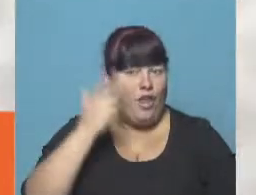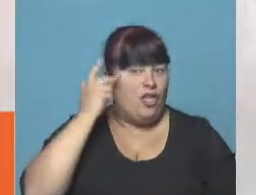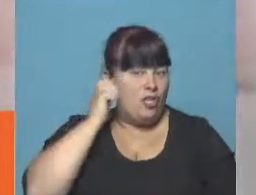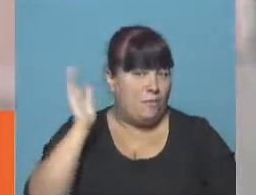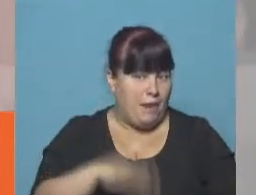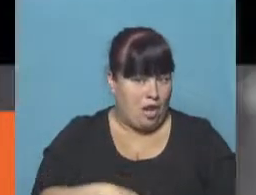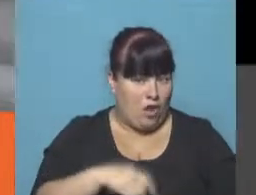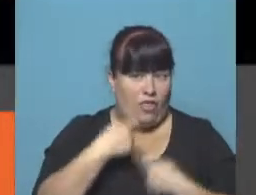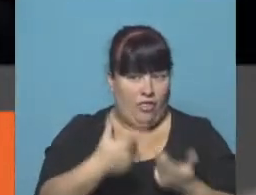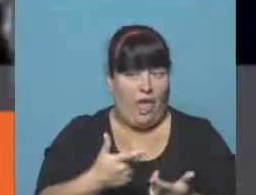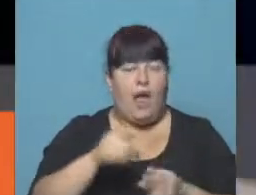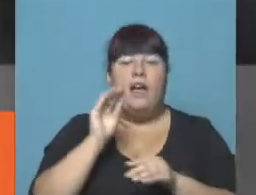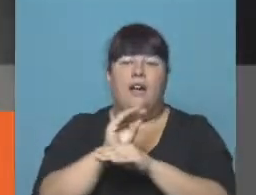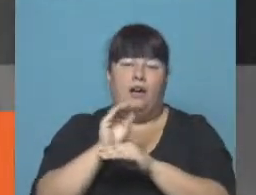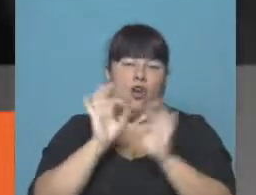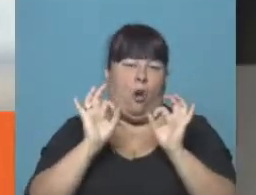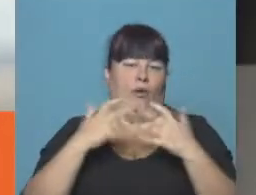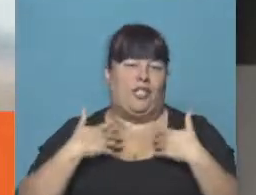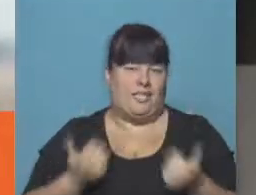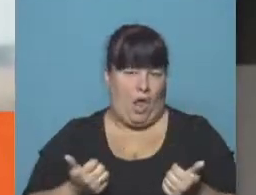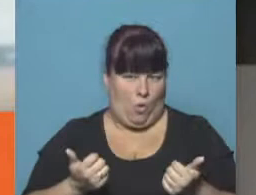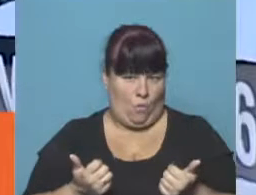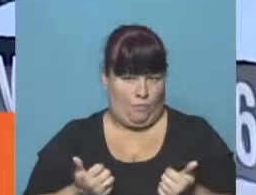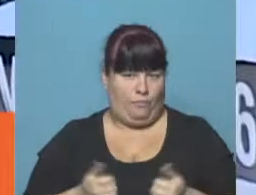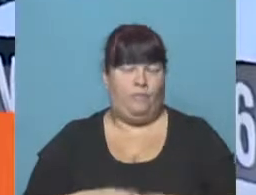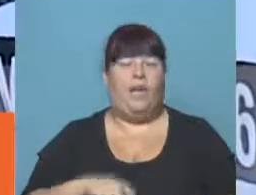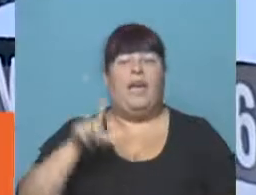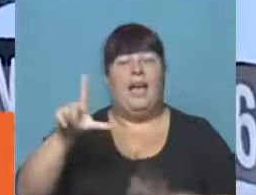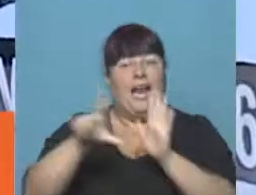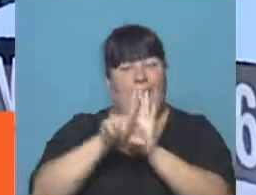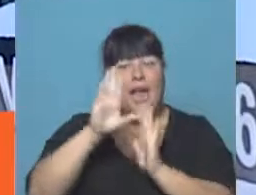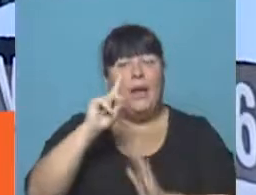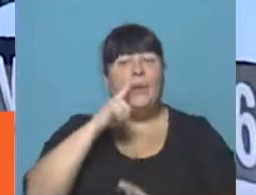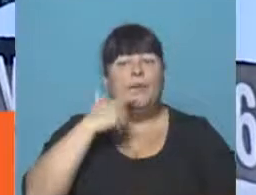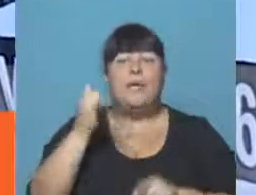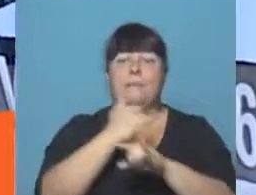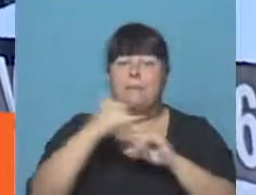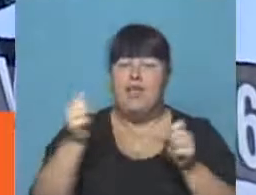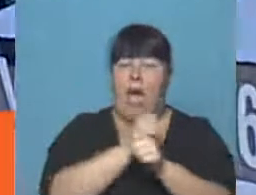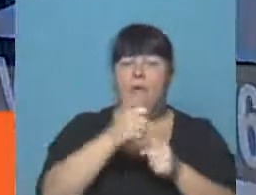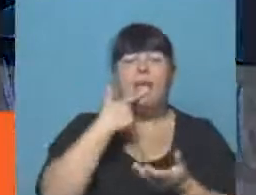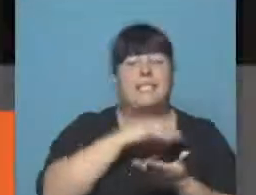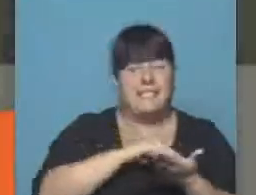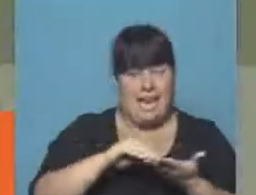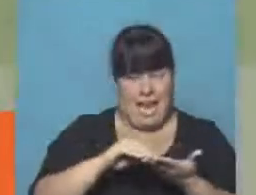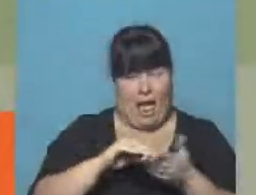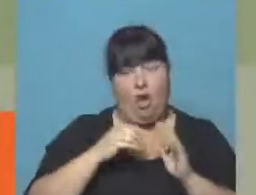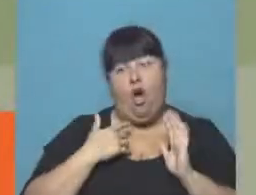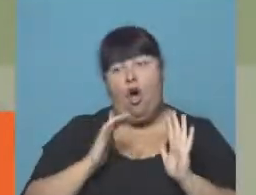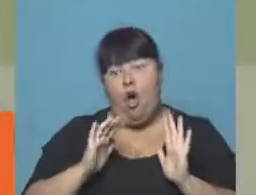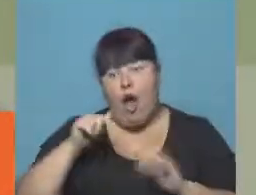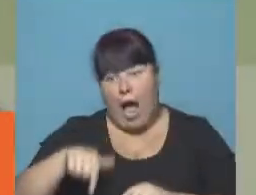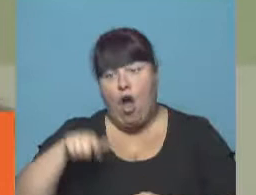18 años y una cobertura integral de salud. Ley Brisa tiene media sanción del Senado, o sea que esperemos que